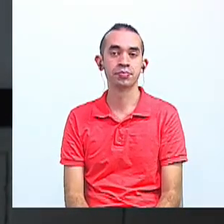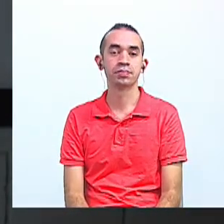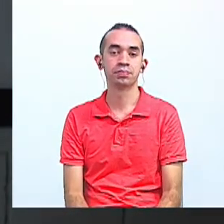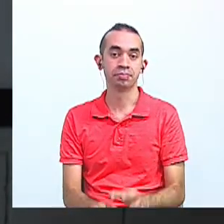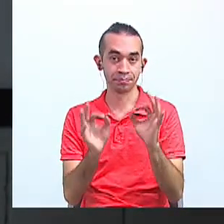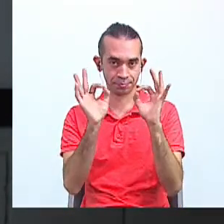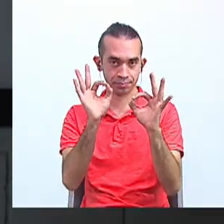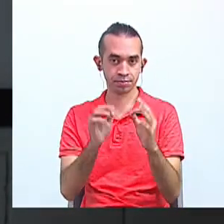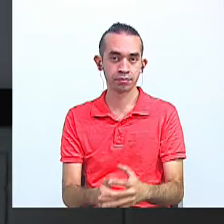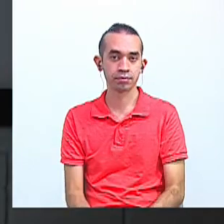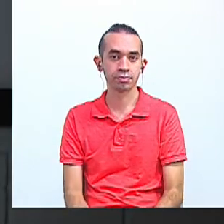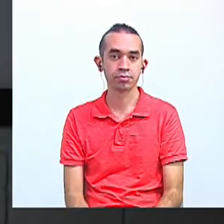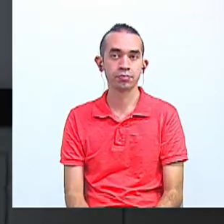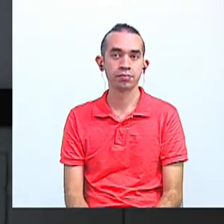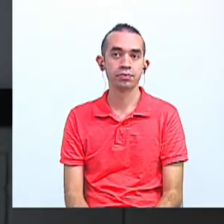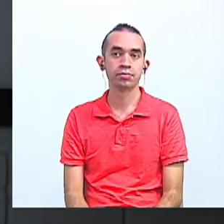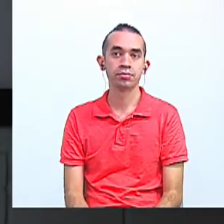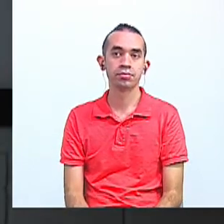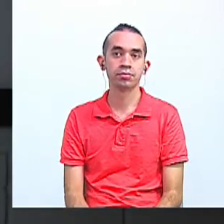listo.